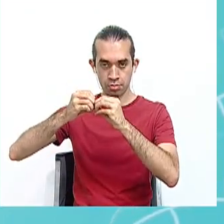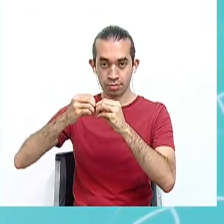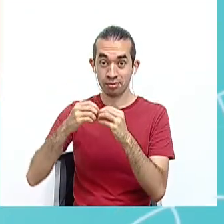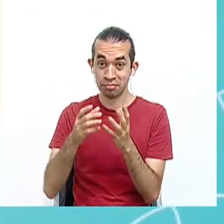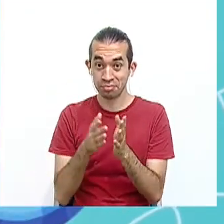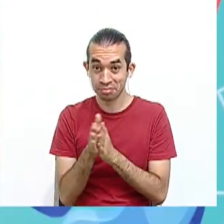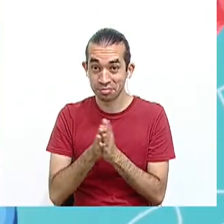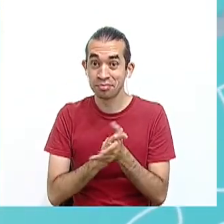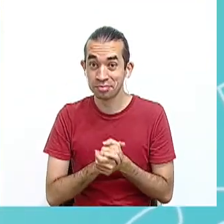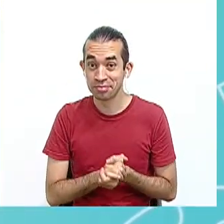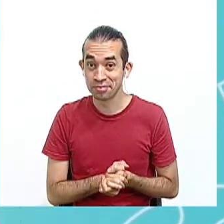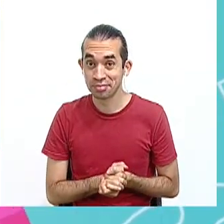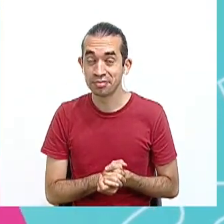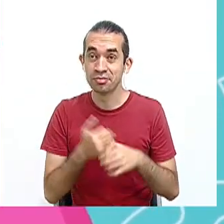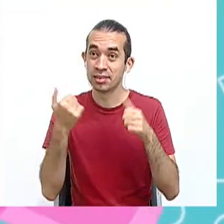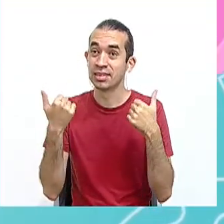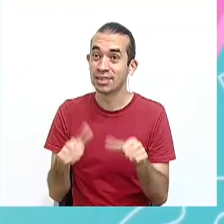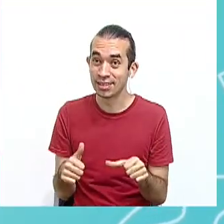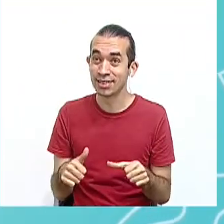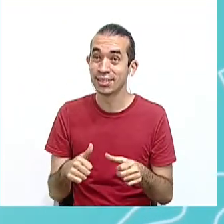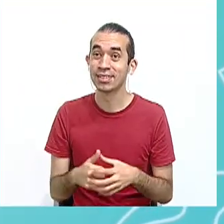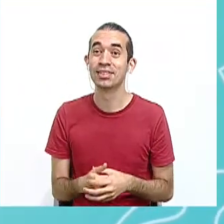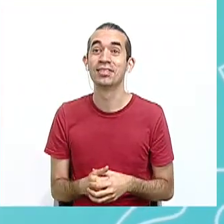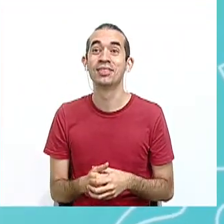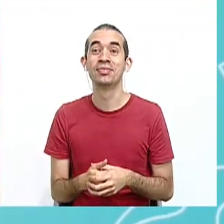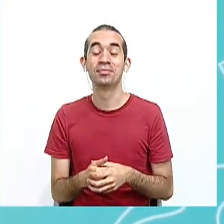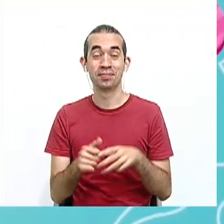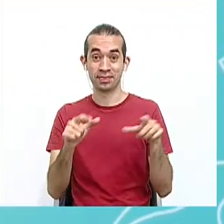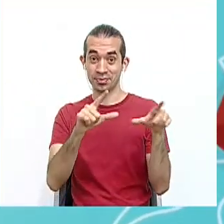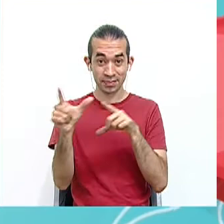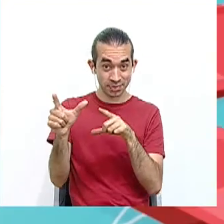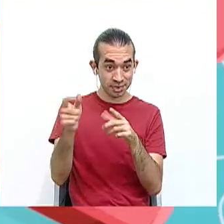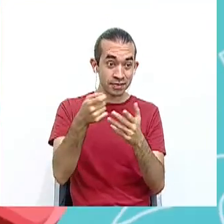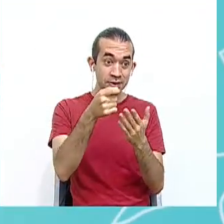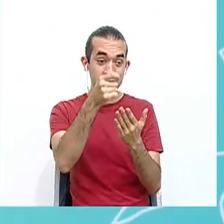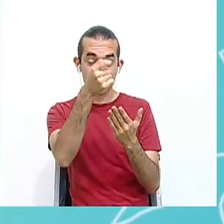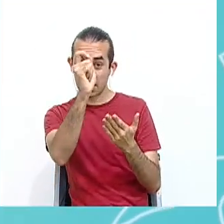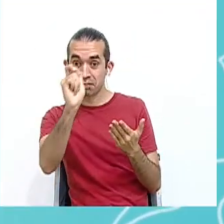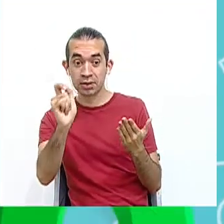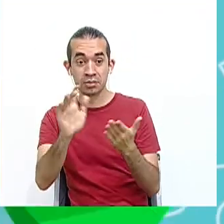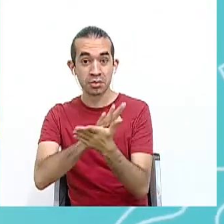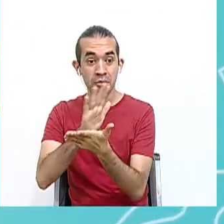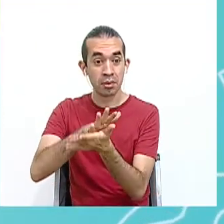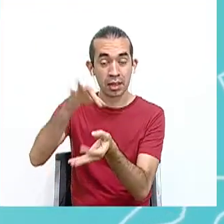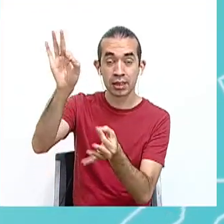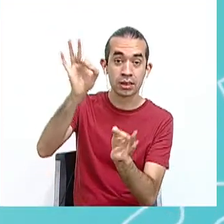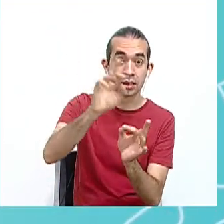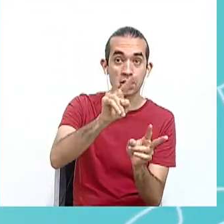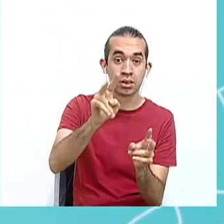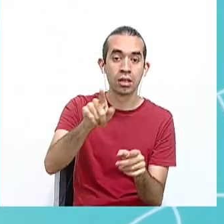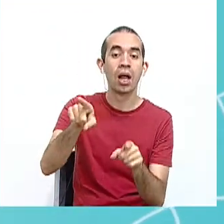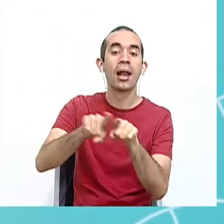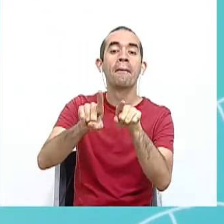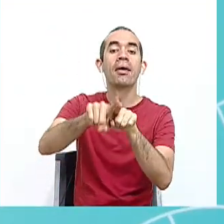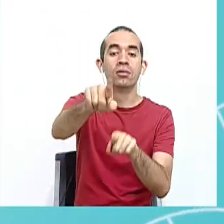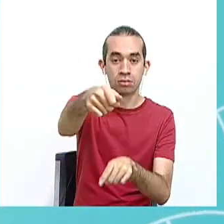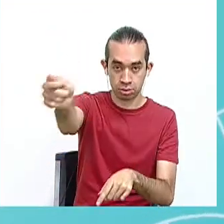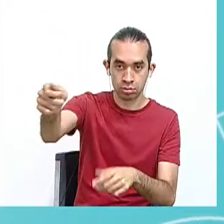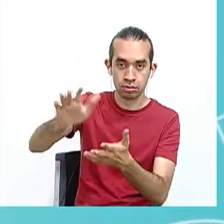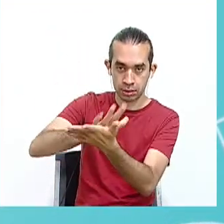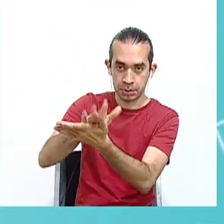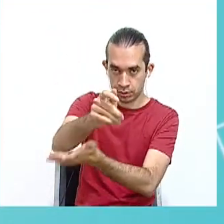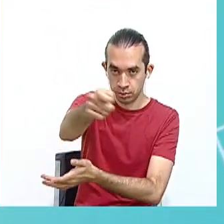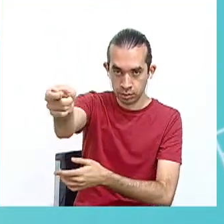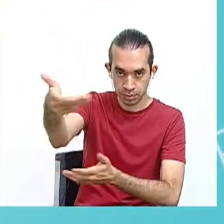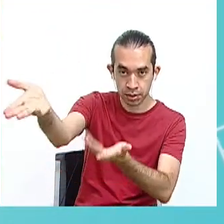animan? ¿Están de acuerdo? ¿Están listos con los lápices? ¿Sí? ¿Tienen las hojas? Todos, sí, dele a su hermanito una hojita para que tome